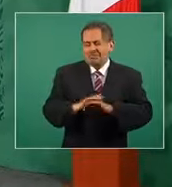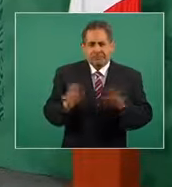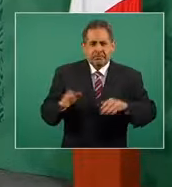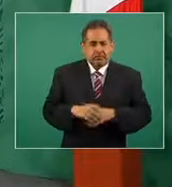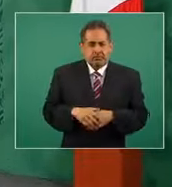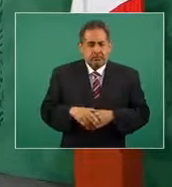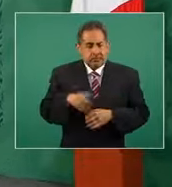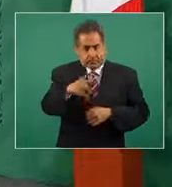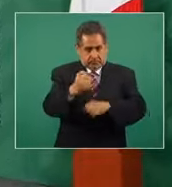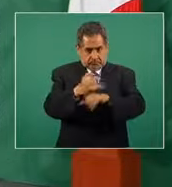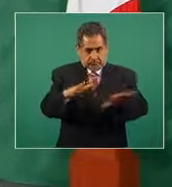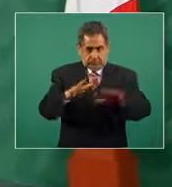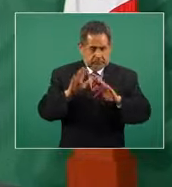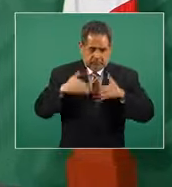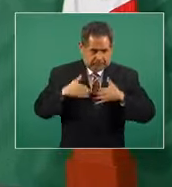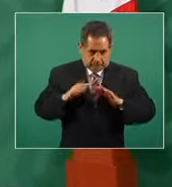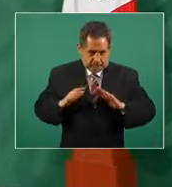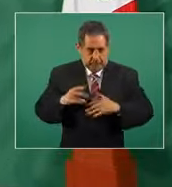tengo información,